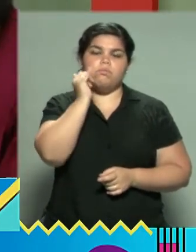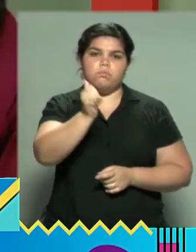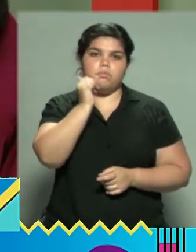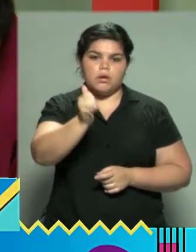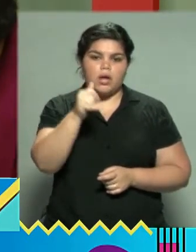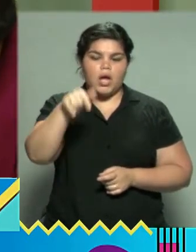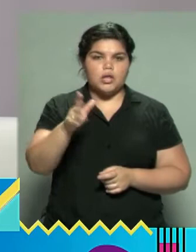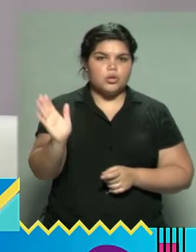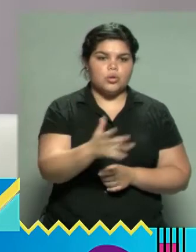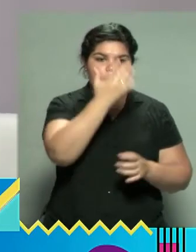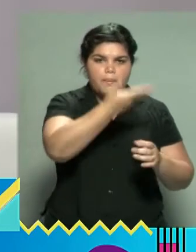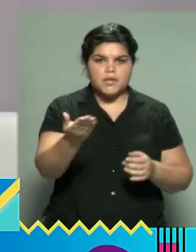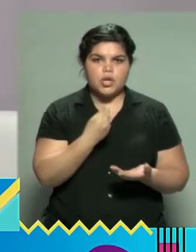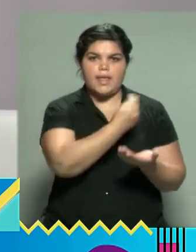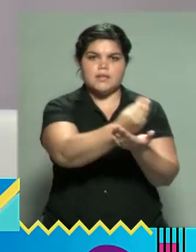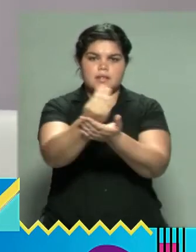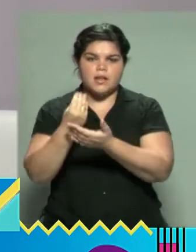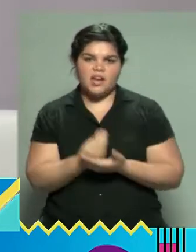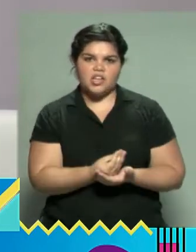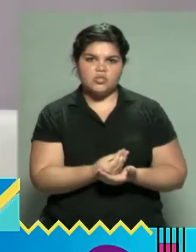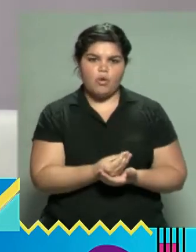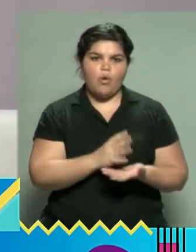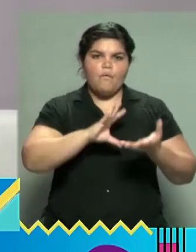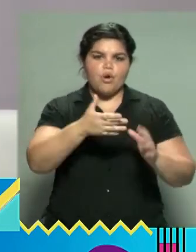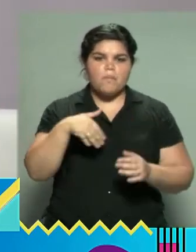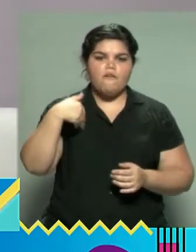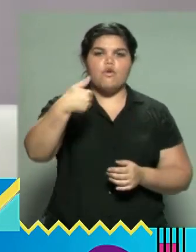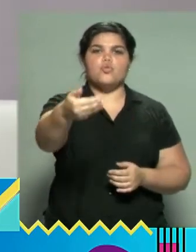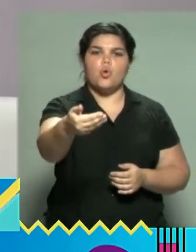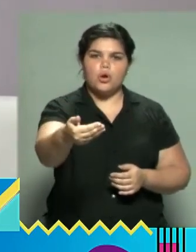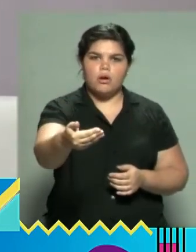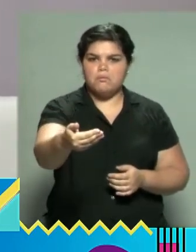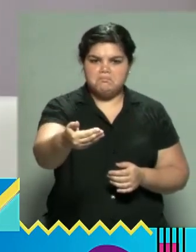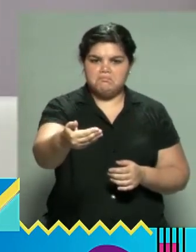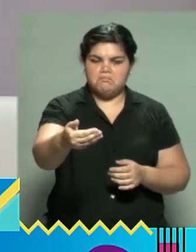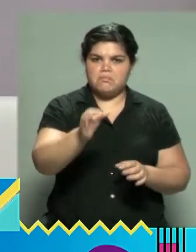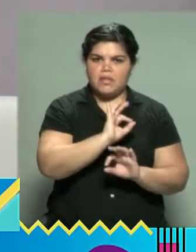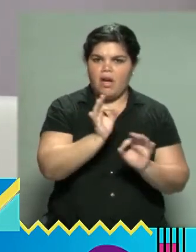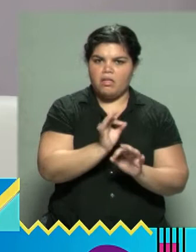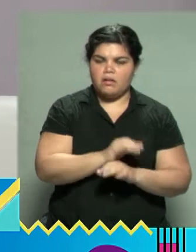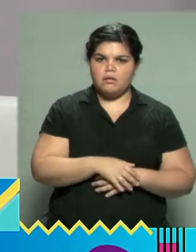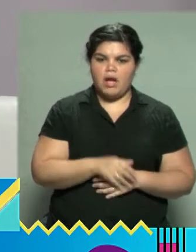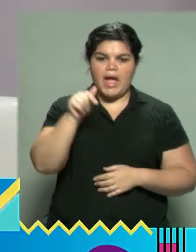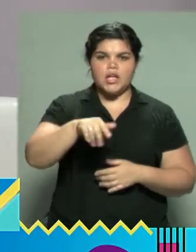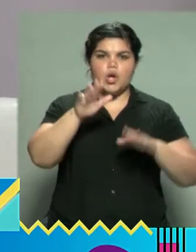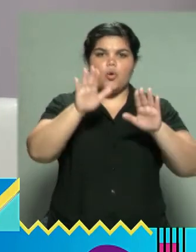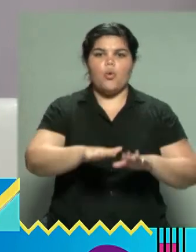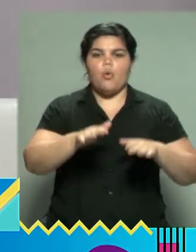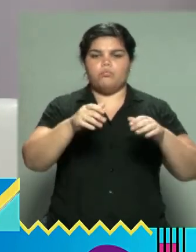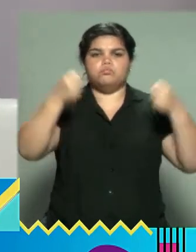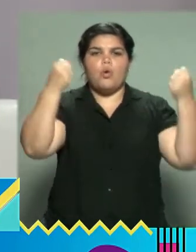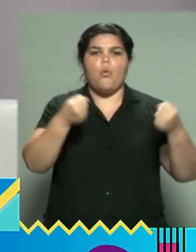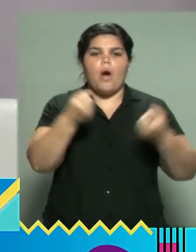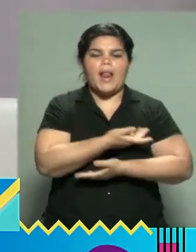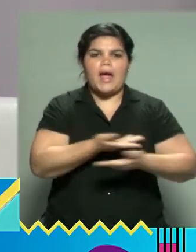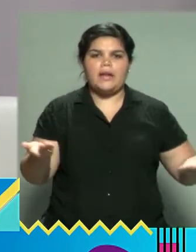que participaron del acto, no hubo ninguna perspectiva hacia adelante. Ninguno planteó que hay que ir a la huelga general después de esto y que hay que enfrentar la reforma laboral con